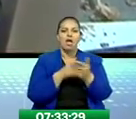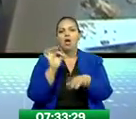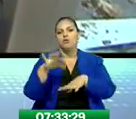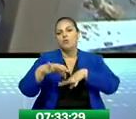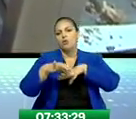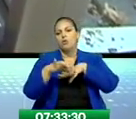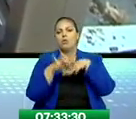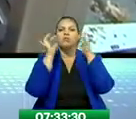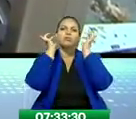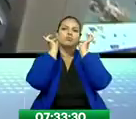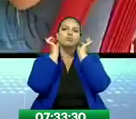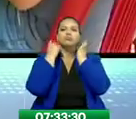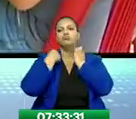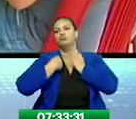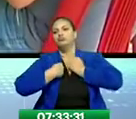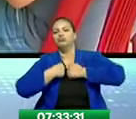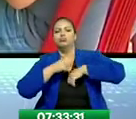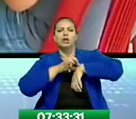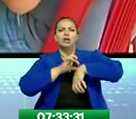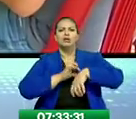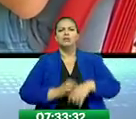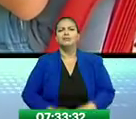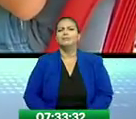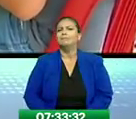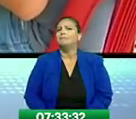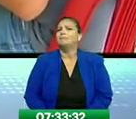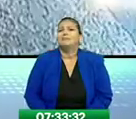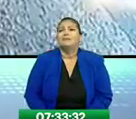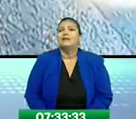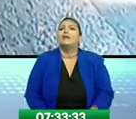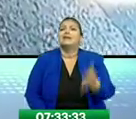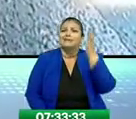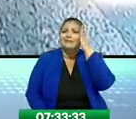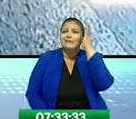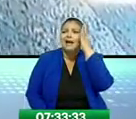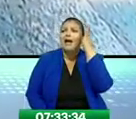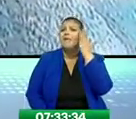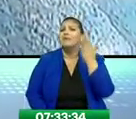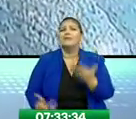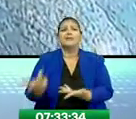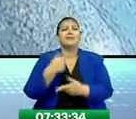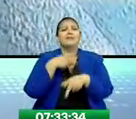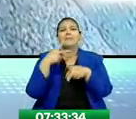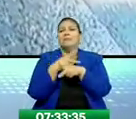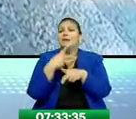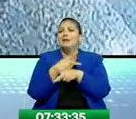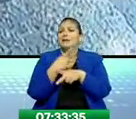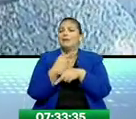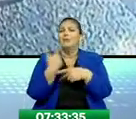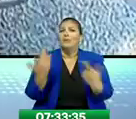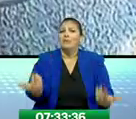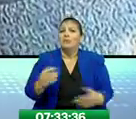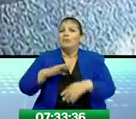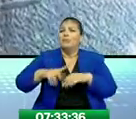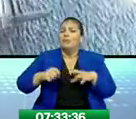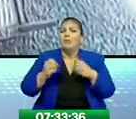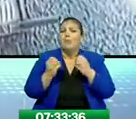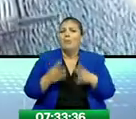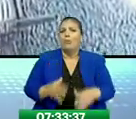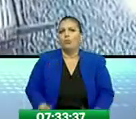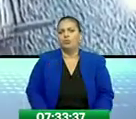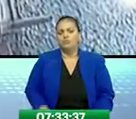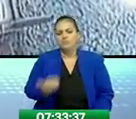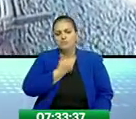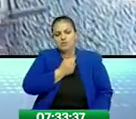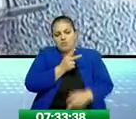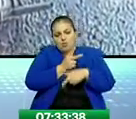o de última tecnología. Porque te expones, claro que sí, con eso le despides. Despiertas la gasusa al ladrón que dice, ¿cómo? Aquí